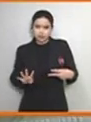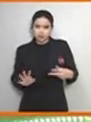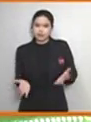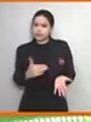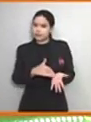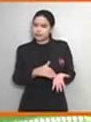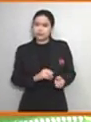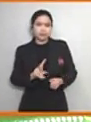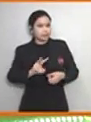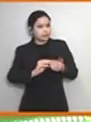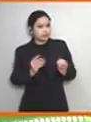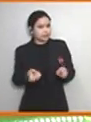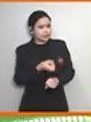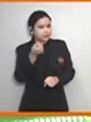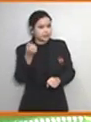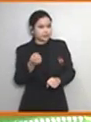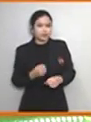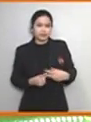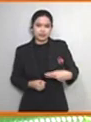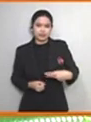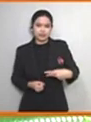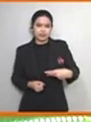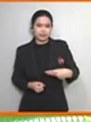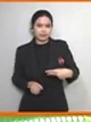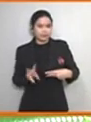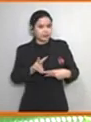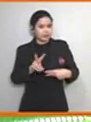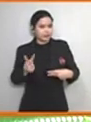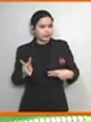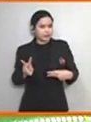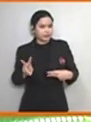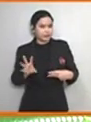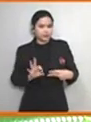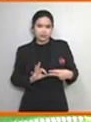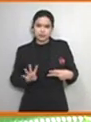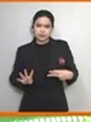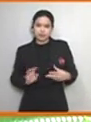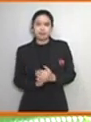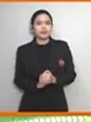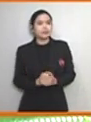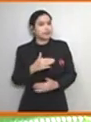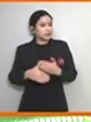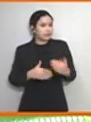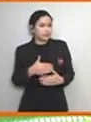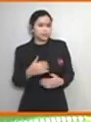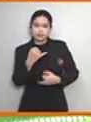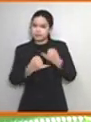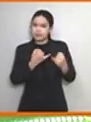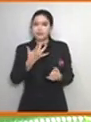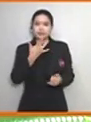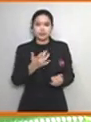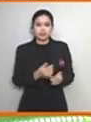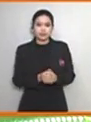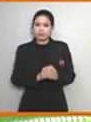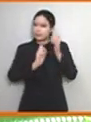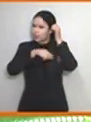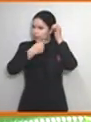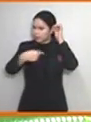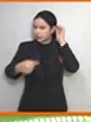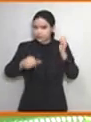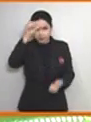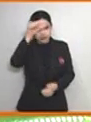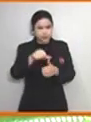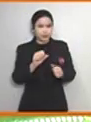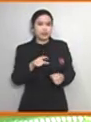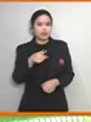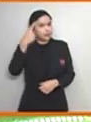Con gusto repito, los dos números favorecidos son 22 y 94. Continuamos con nuestro juego favorito de la diaria. Recuerda